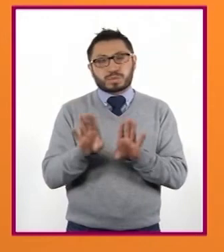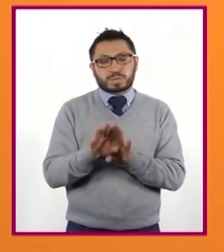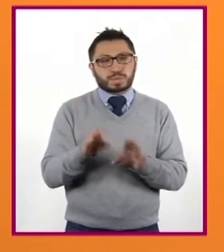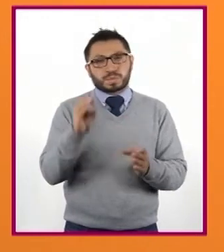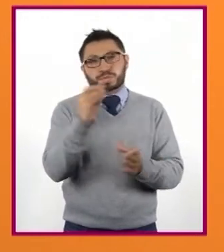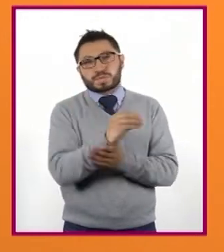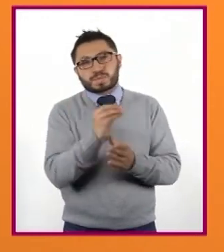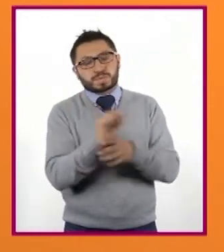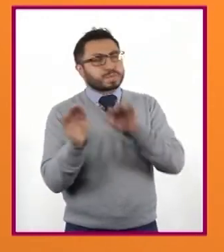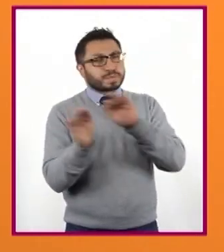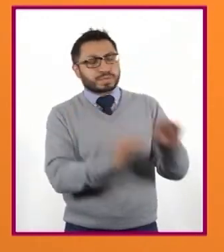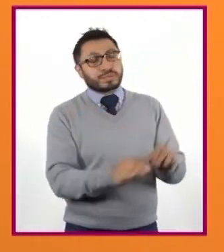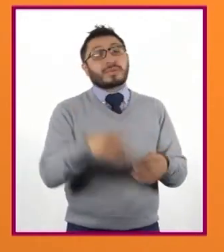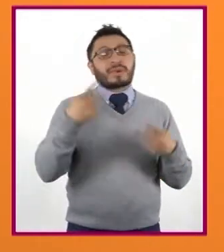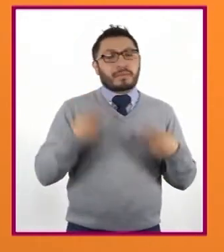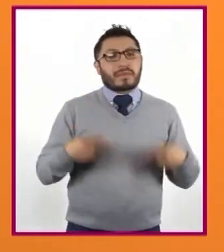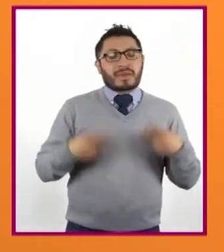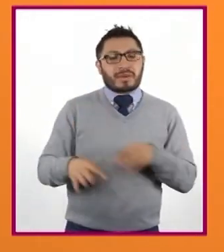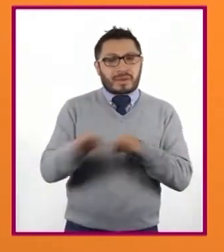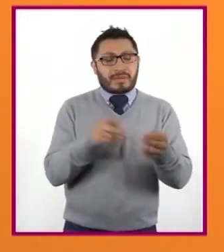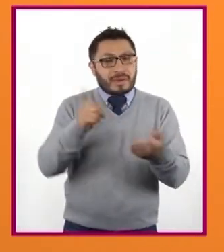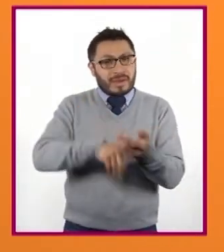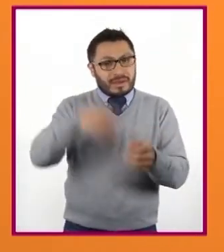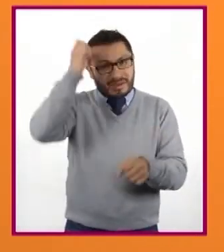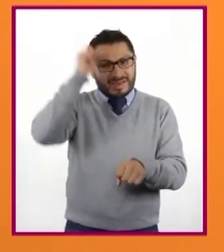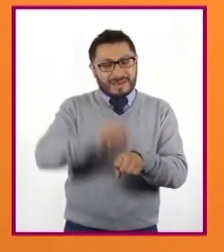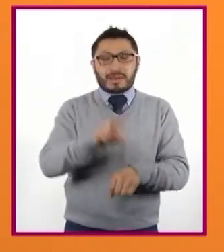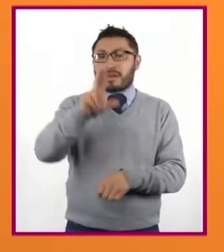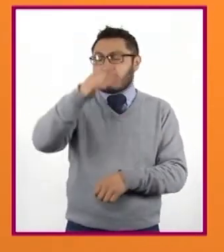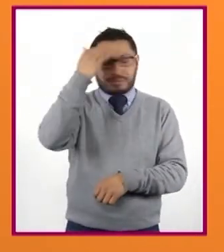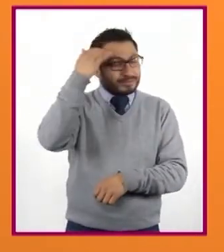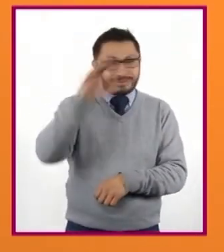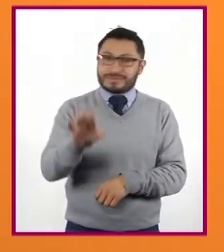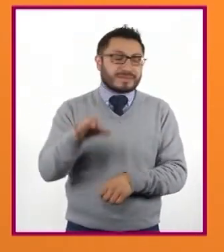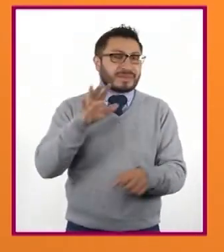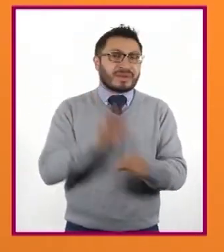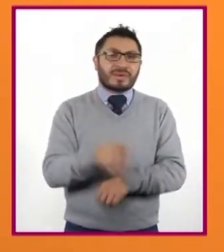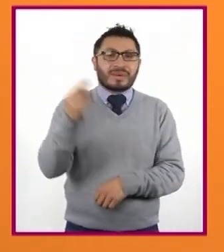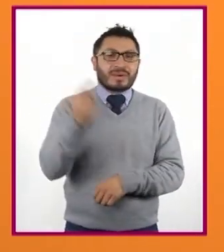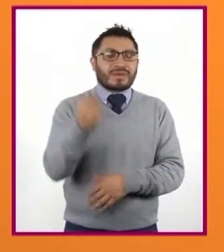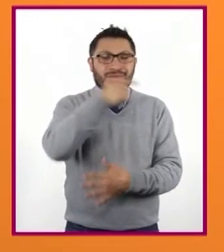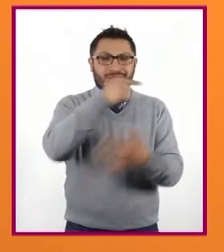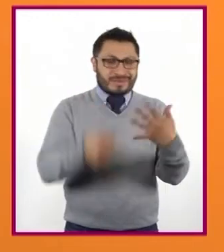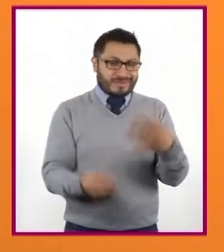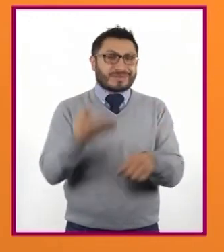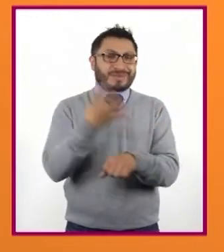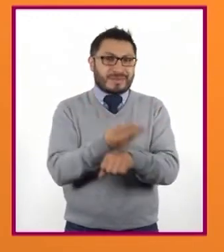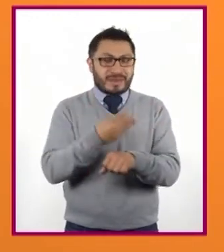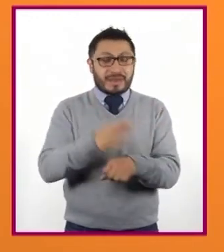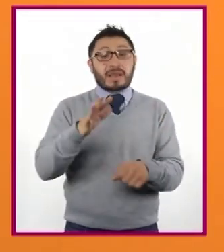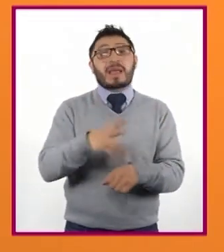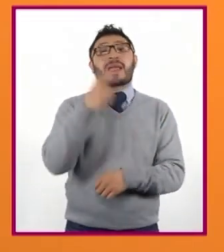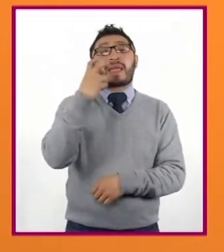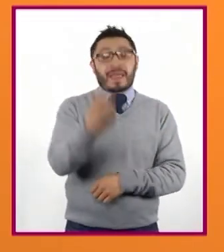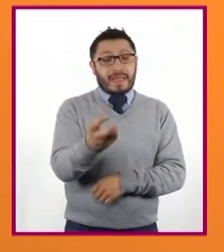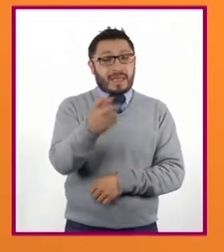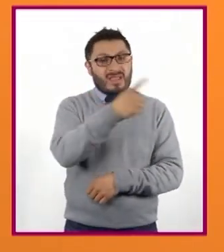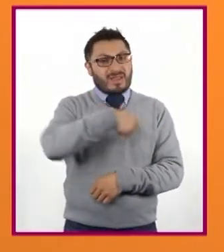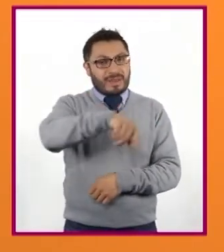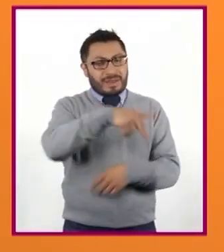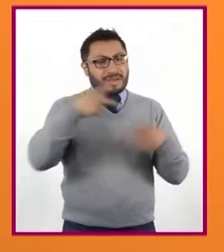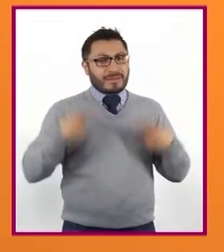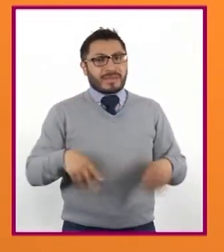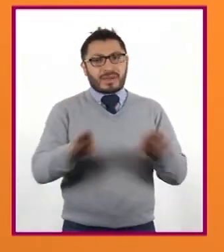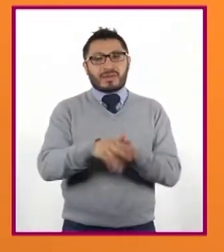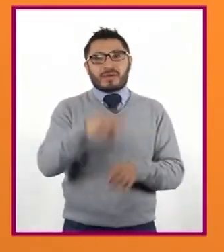los trabajadores de esta dependencia no supieran de la necesidad de hacer estos arreglos. Por esa razón, ellos ejercieron